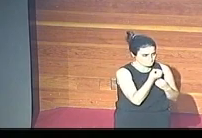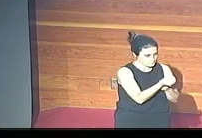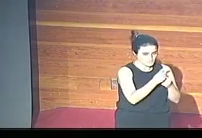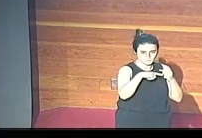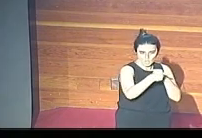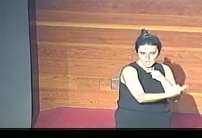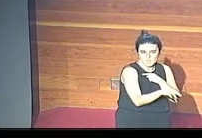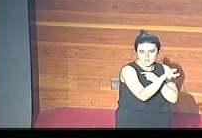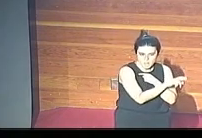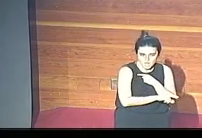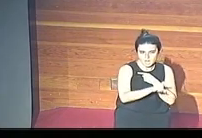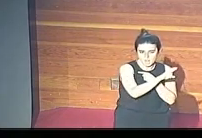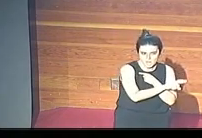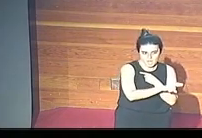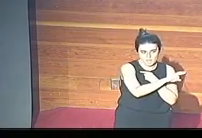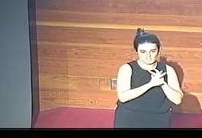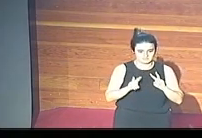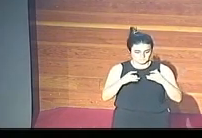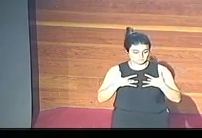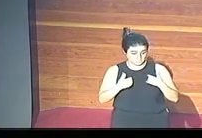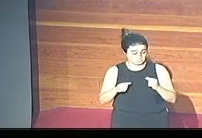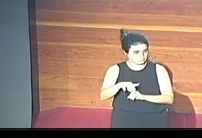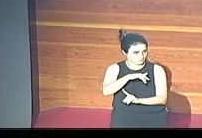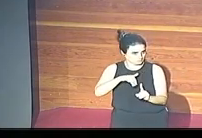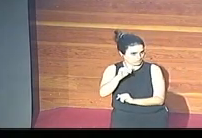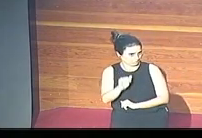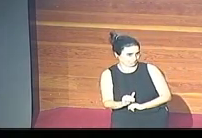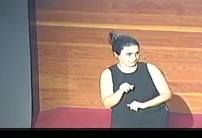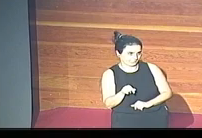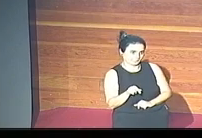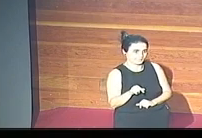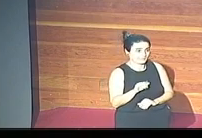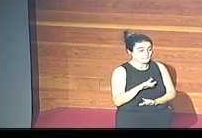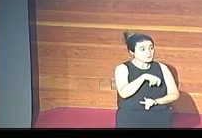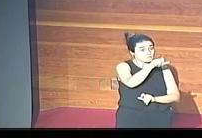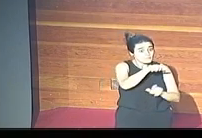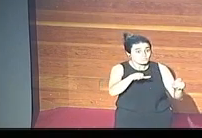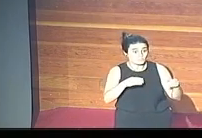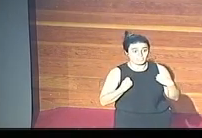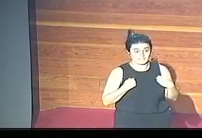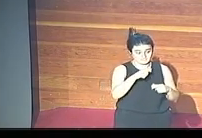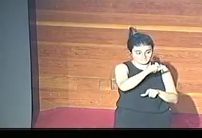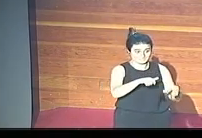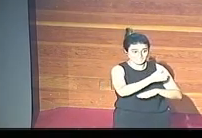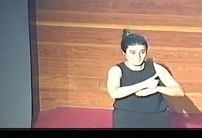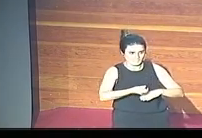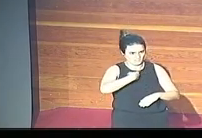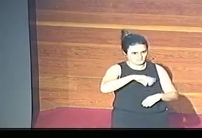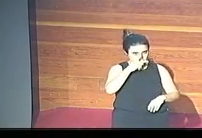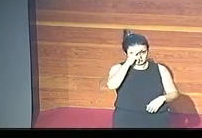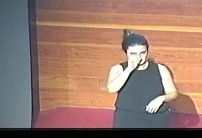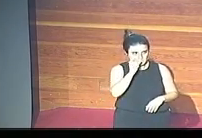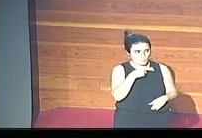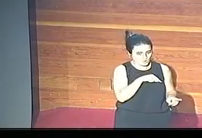que los temas de salud y medioambiente y sin embargo los ciudadanos estamos mucho más preocupados por los temas de